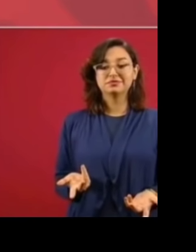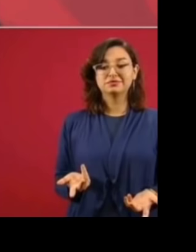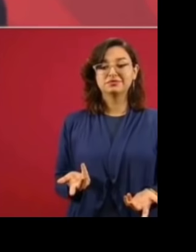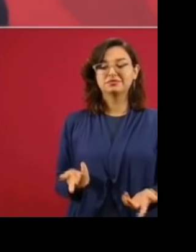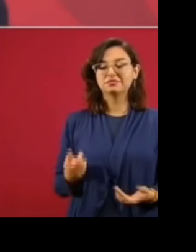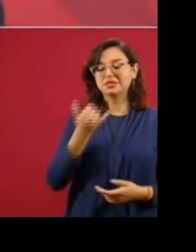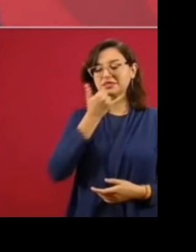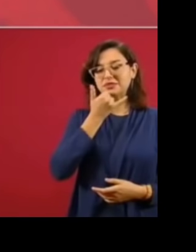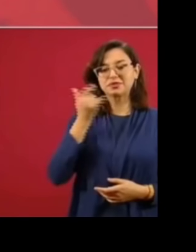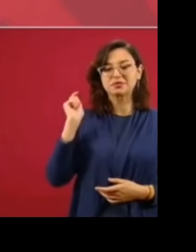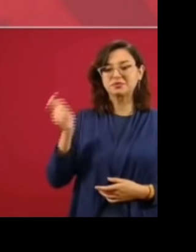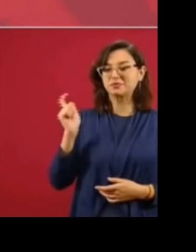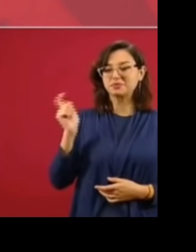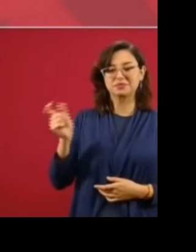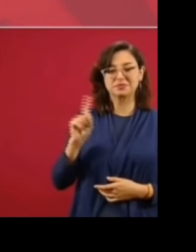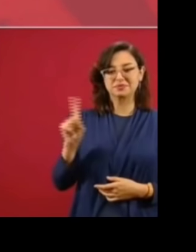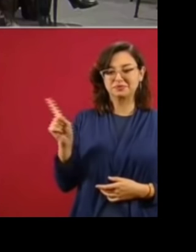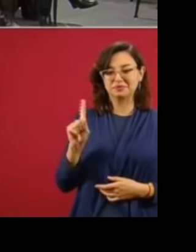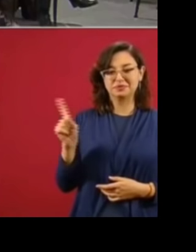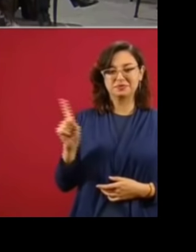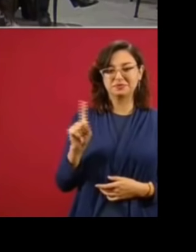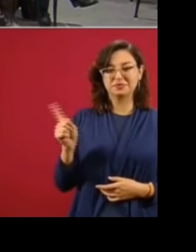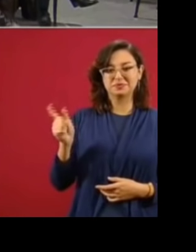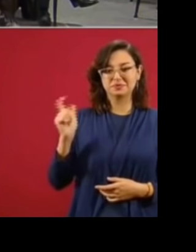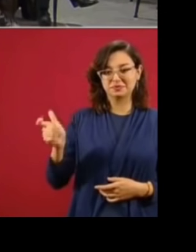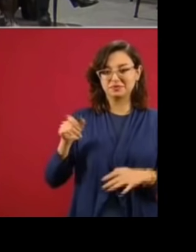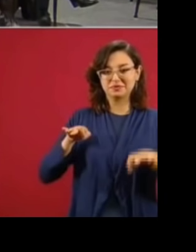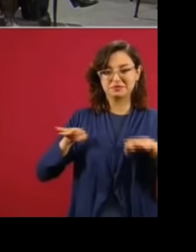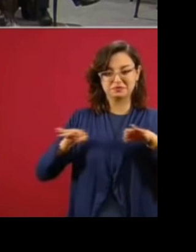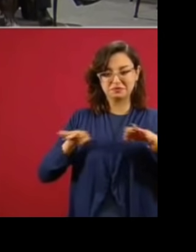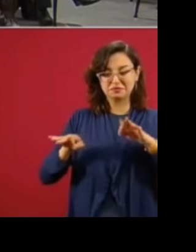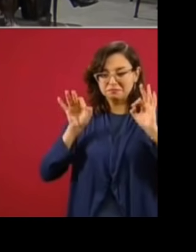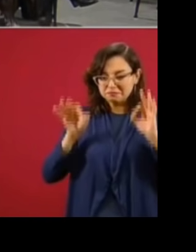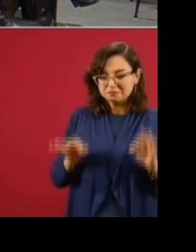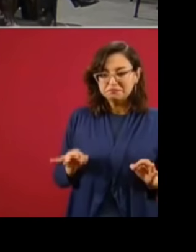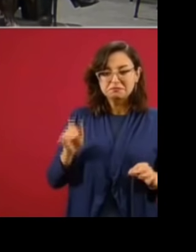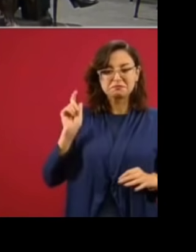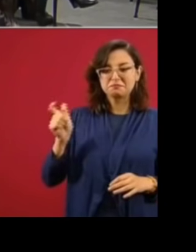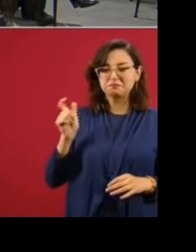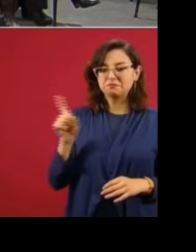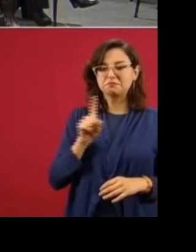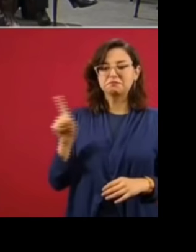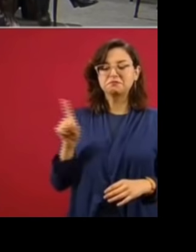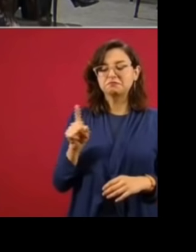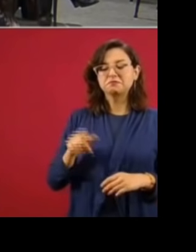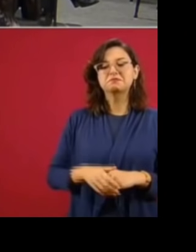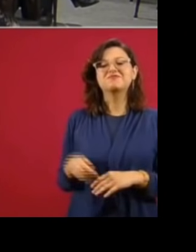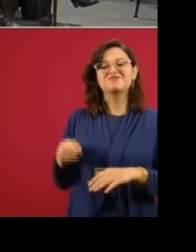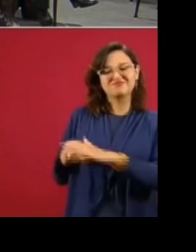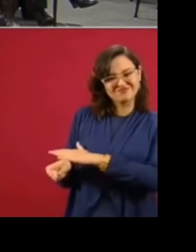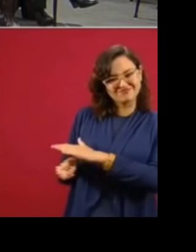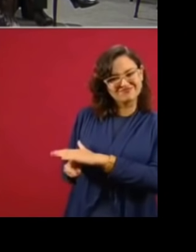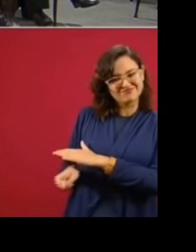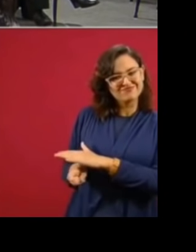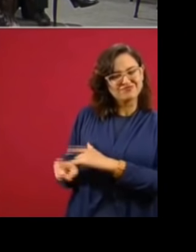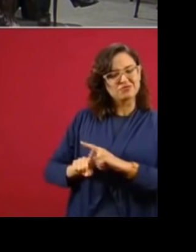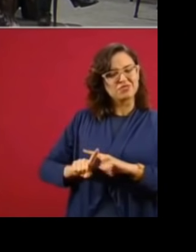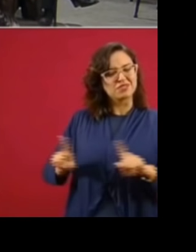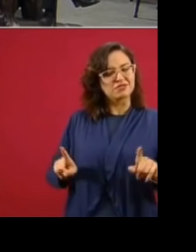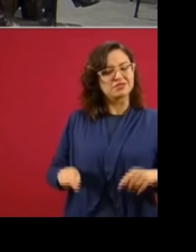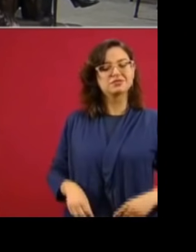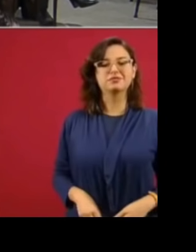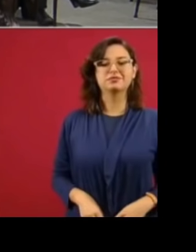no son asalariados, porque el asalariado es un trabajador. Son de otro tipo.